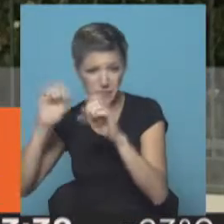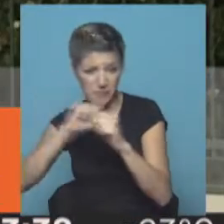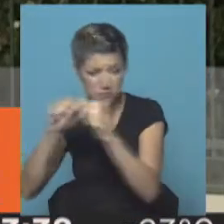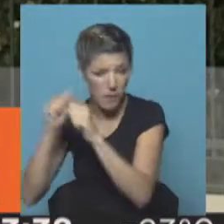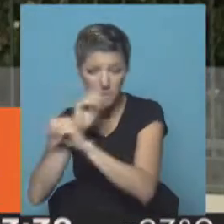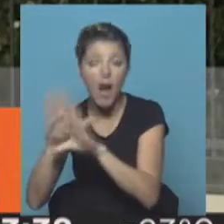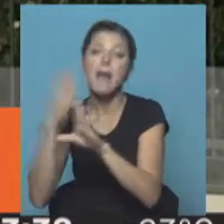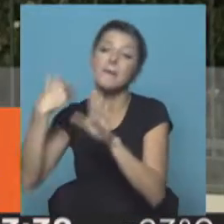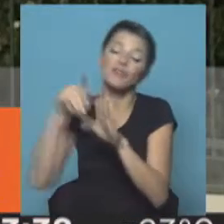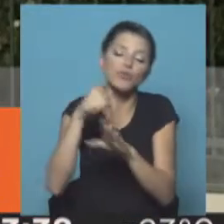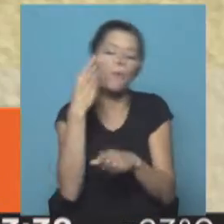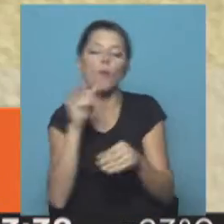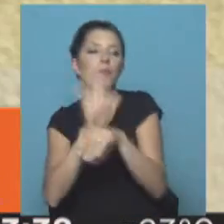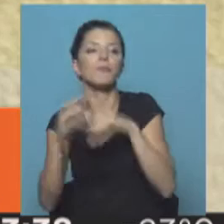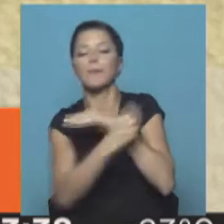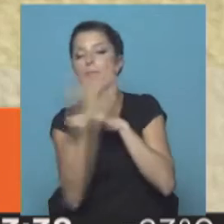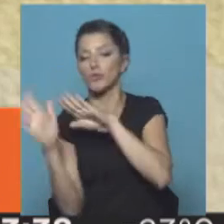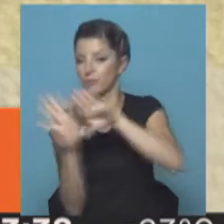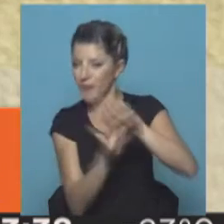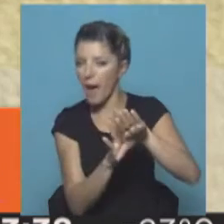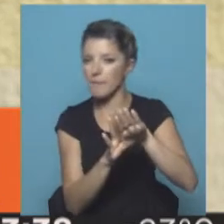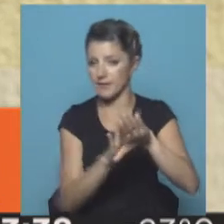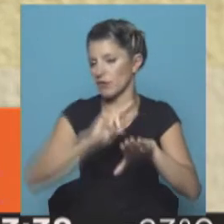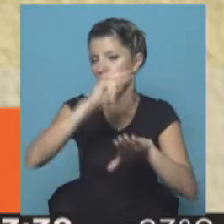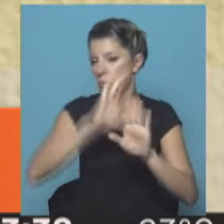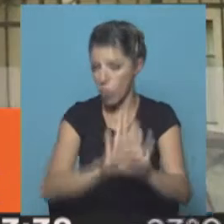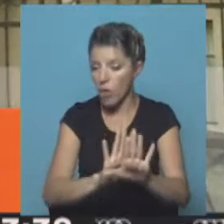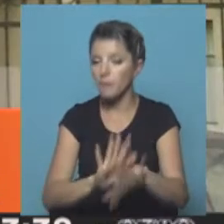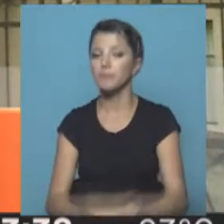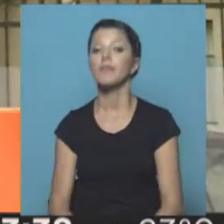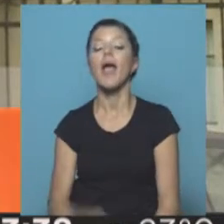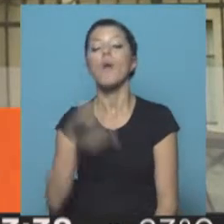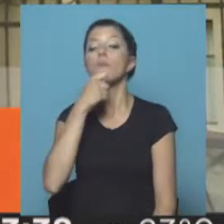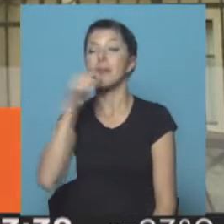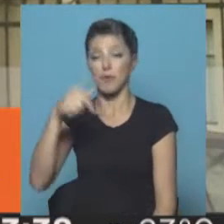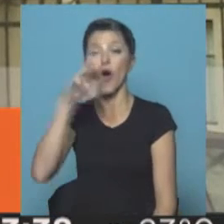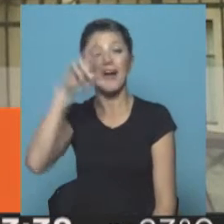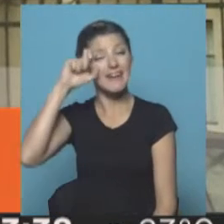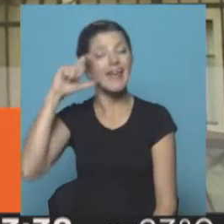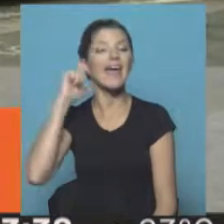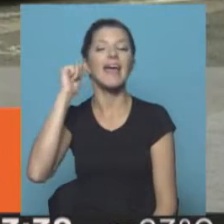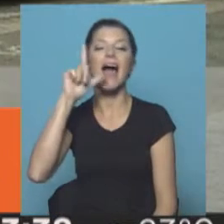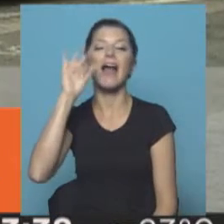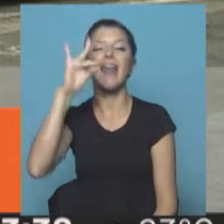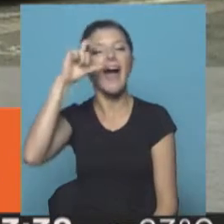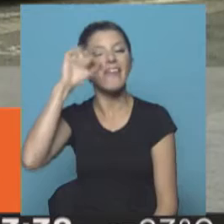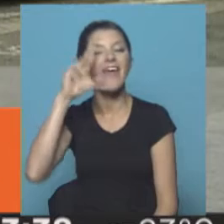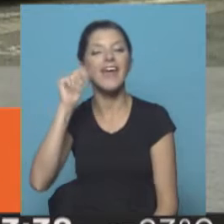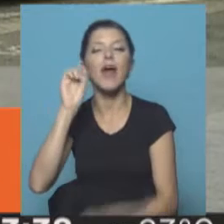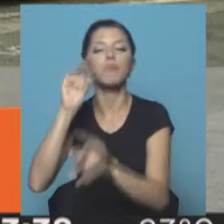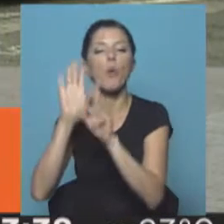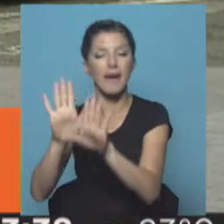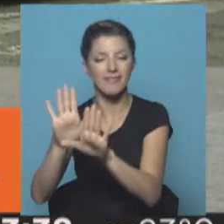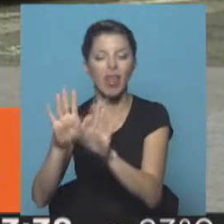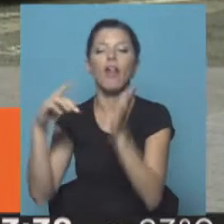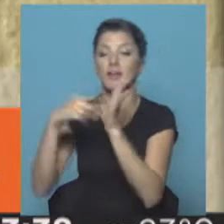la oposición criticó en cierto momento lo que se llamó la regaladera por la cual, en cierto modo,